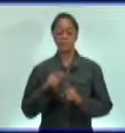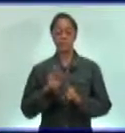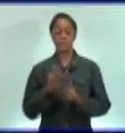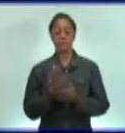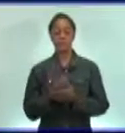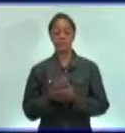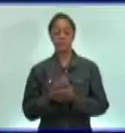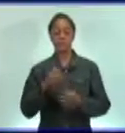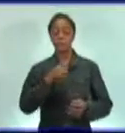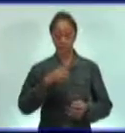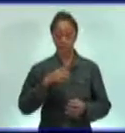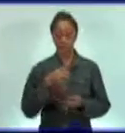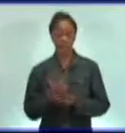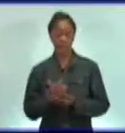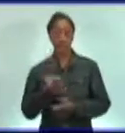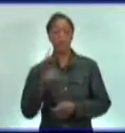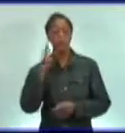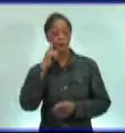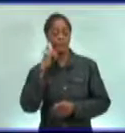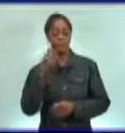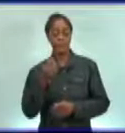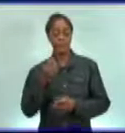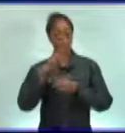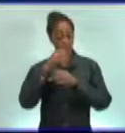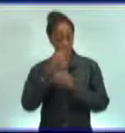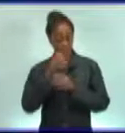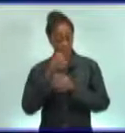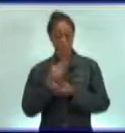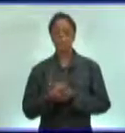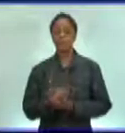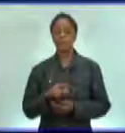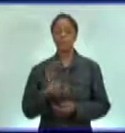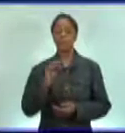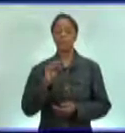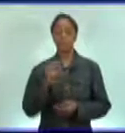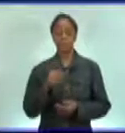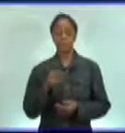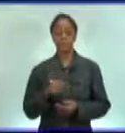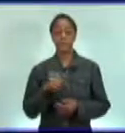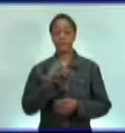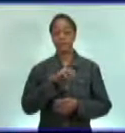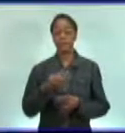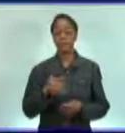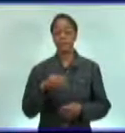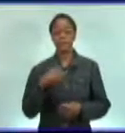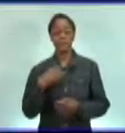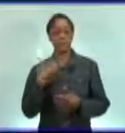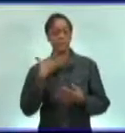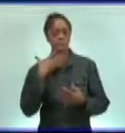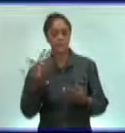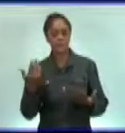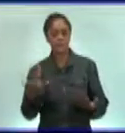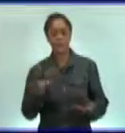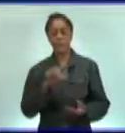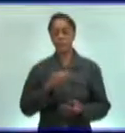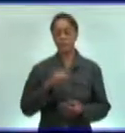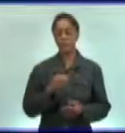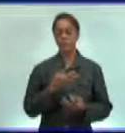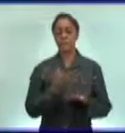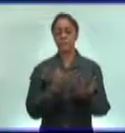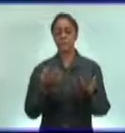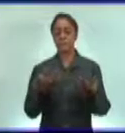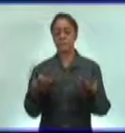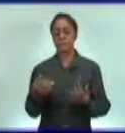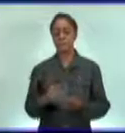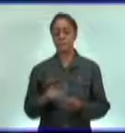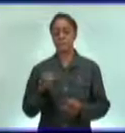de la célula. Al observar con el microscopio, determina que la muestra pertenece a una célula vegetal.